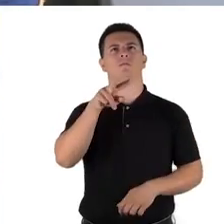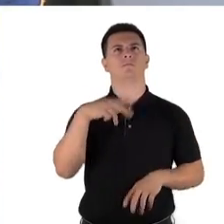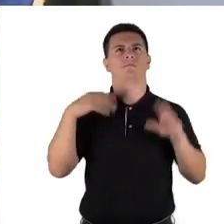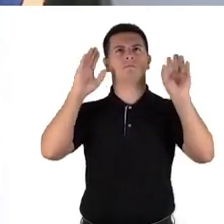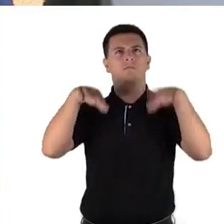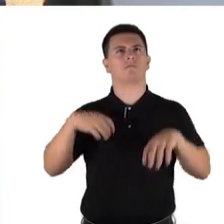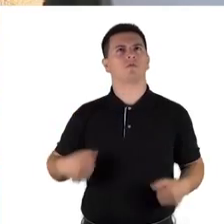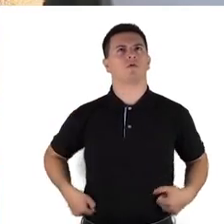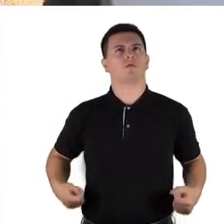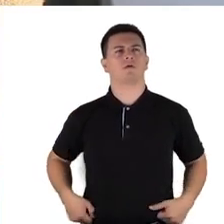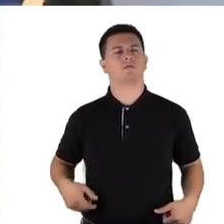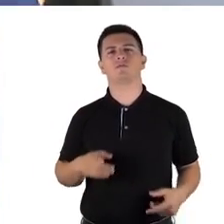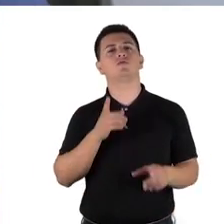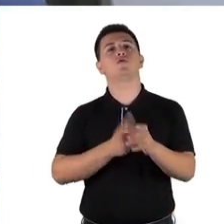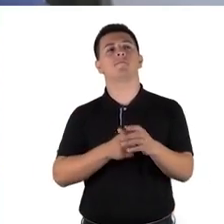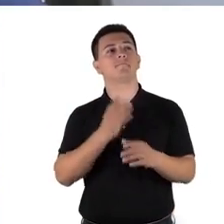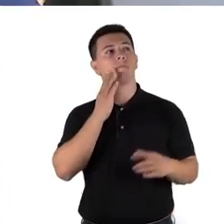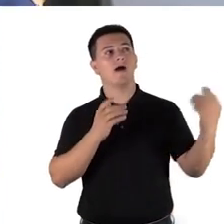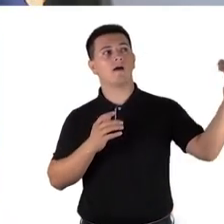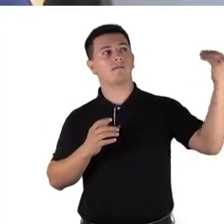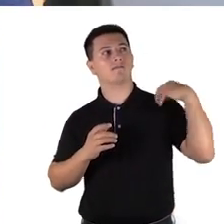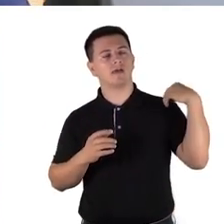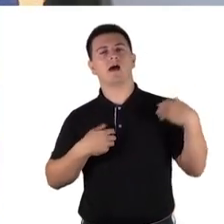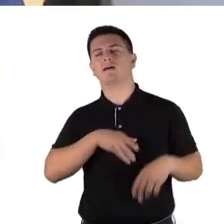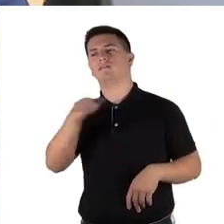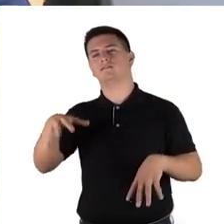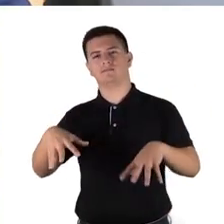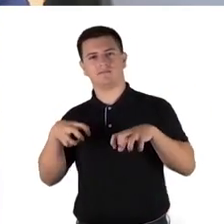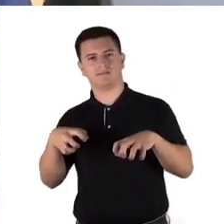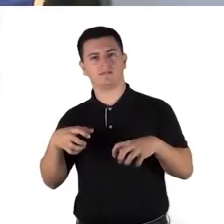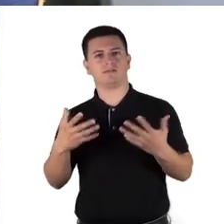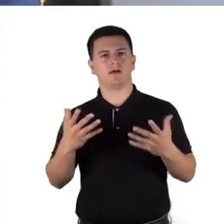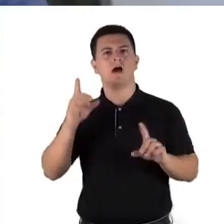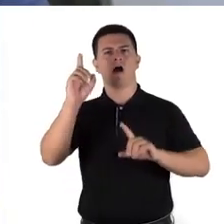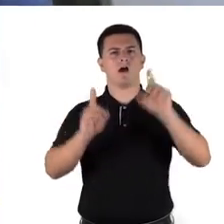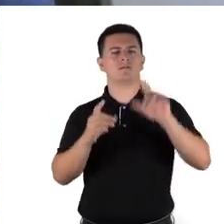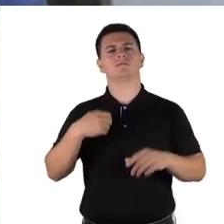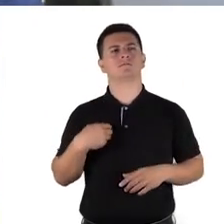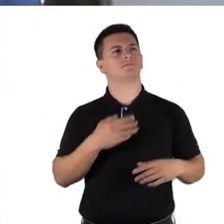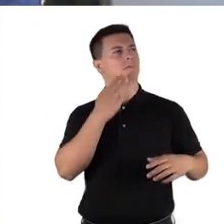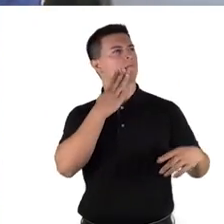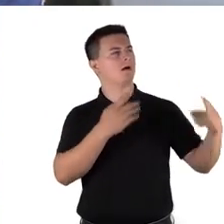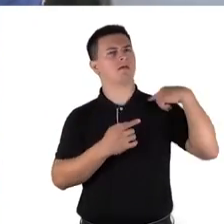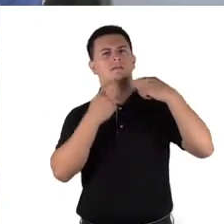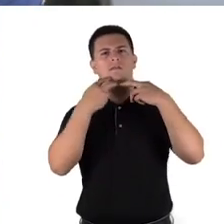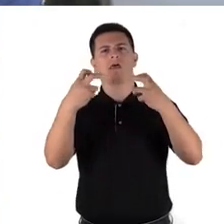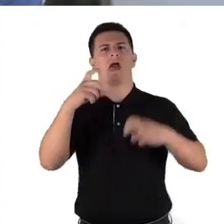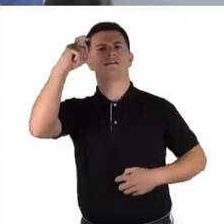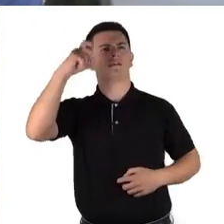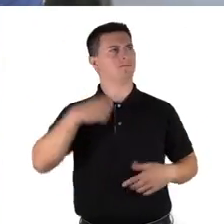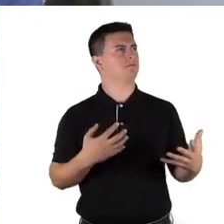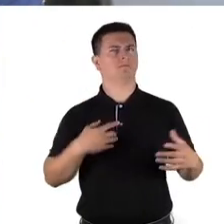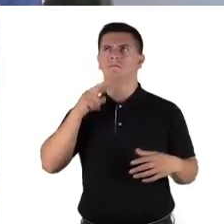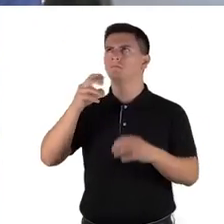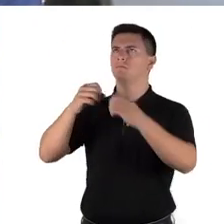un reloj, o nadie sabía leer la hora del reloj, todos dormíamos a la hora que se decía, las 7, no avisaban ni nada. Recondicionado. Pero habían algunos días